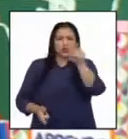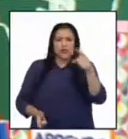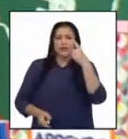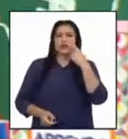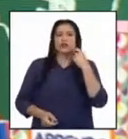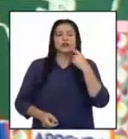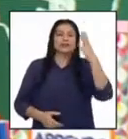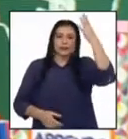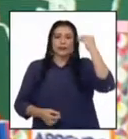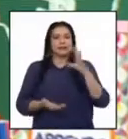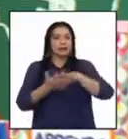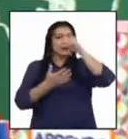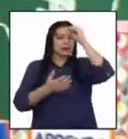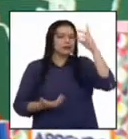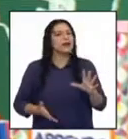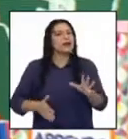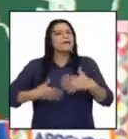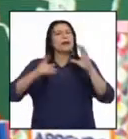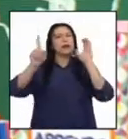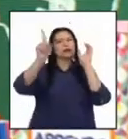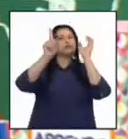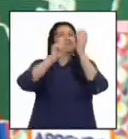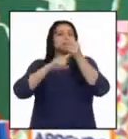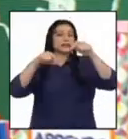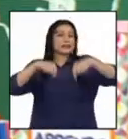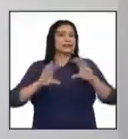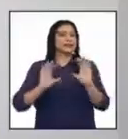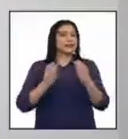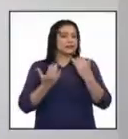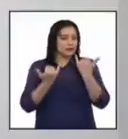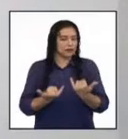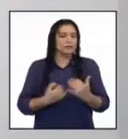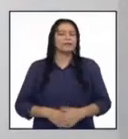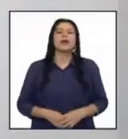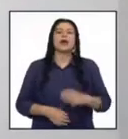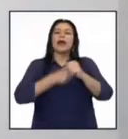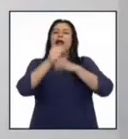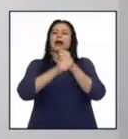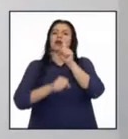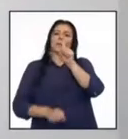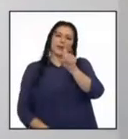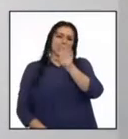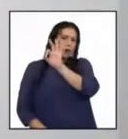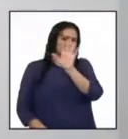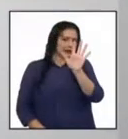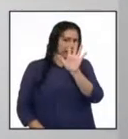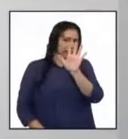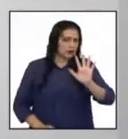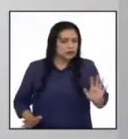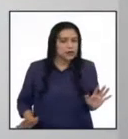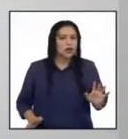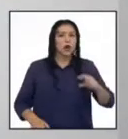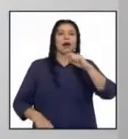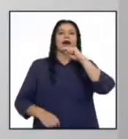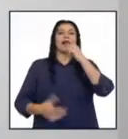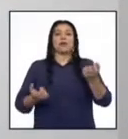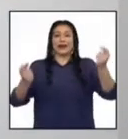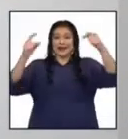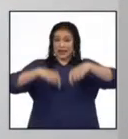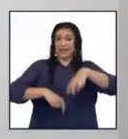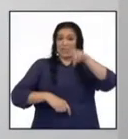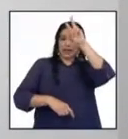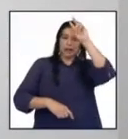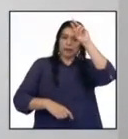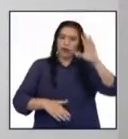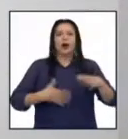en esta experiencia de aprendizaje para alcanzar su reto de este programa. Desde 1955, la mujer en el Perú